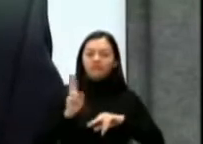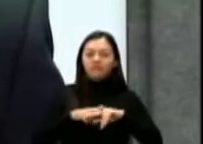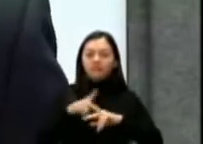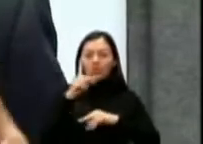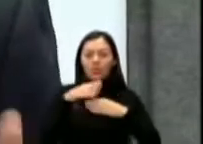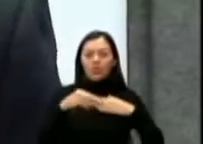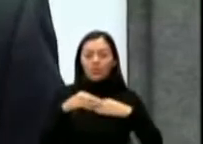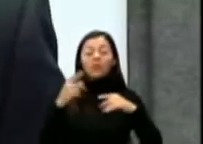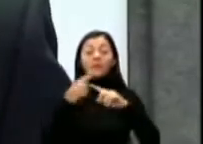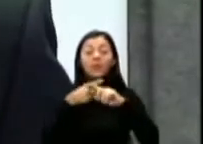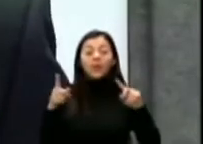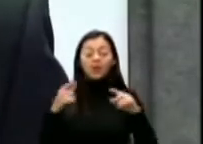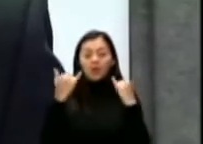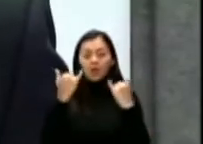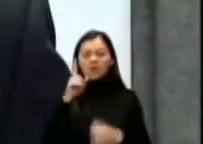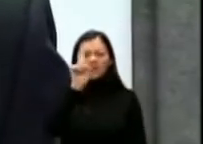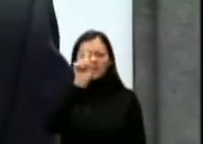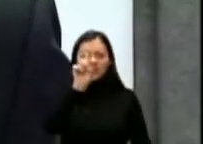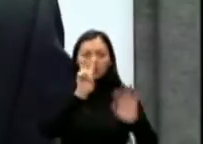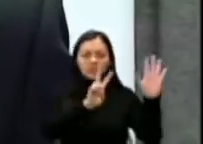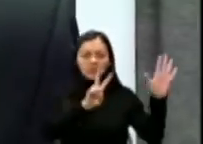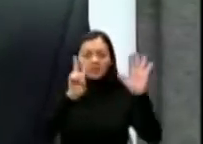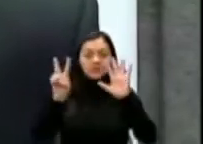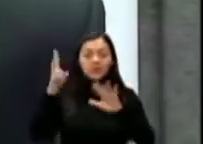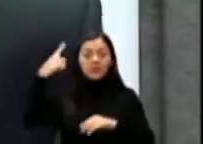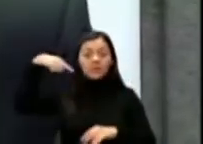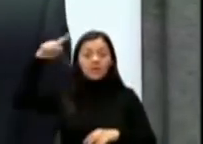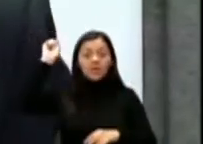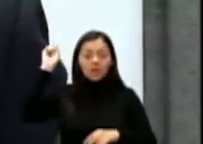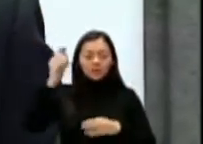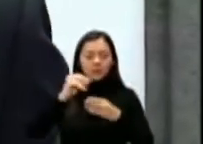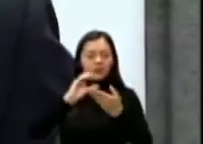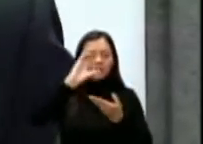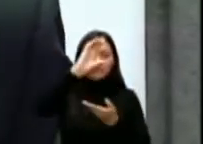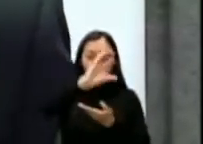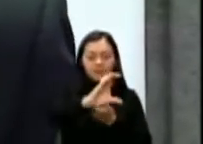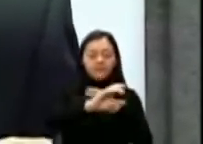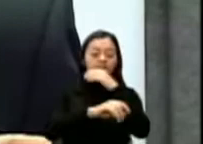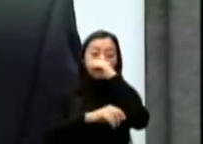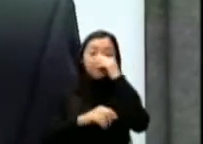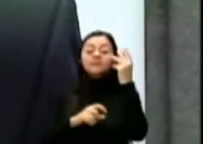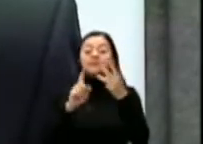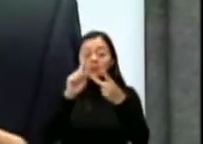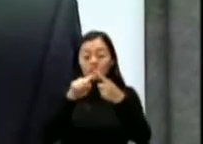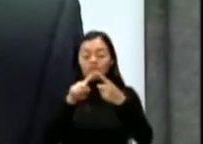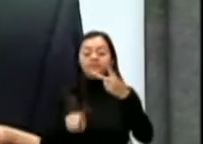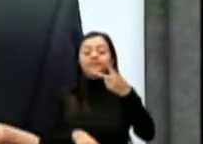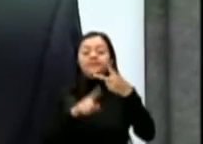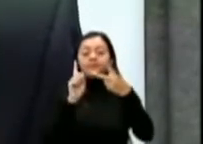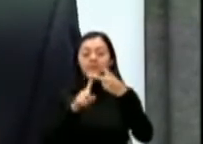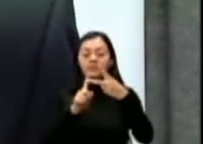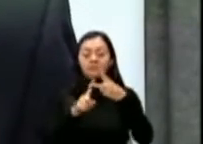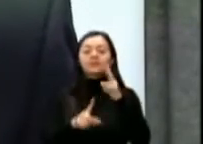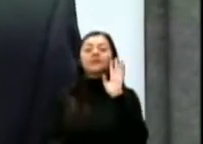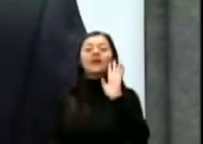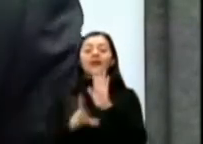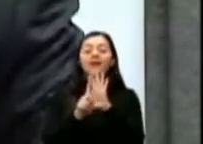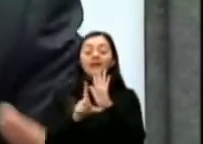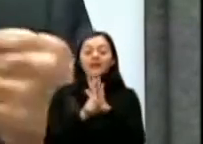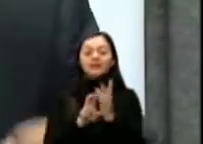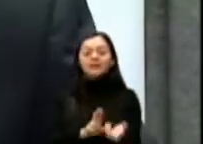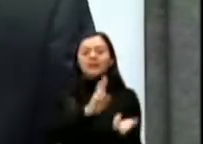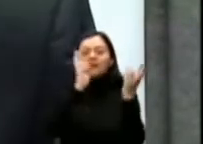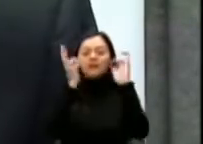de dólares autónomo descentralizado le pongo la segunda instancia reforma a la ley de hidrocarburos que